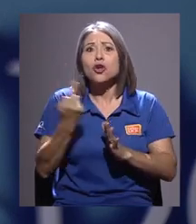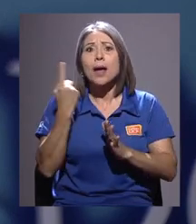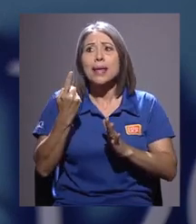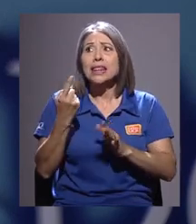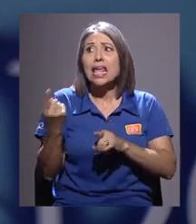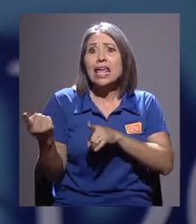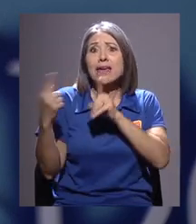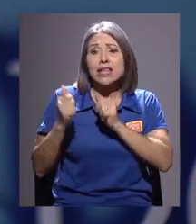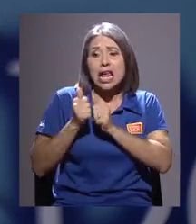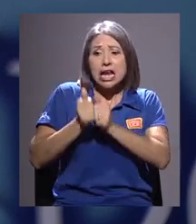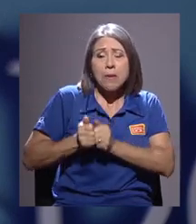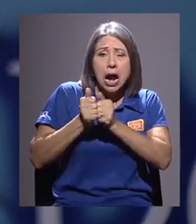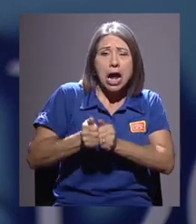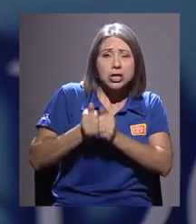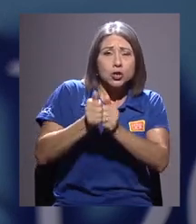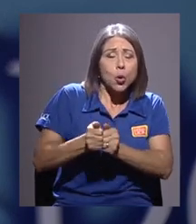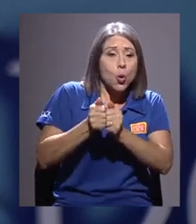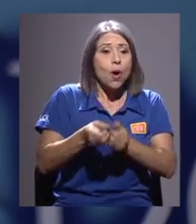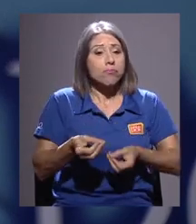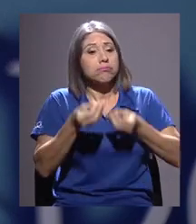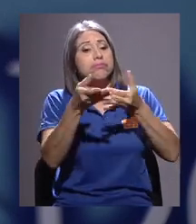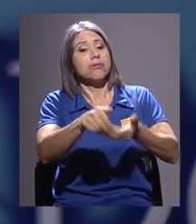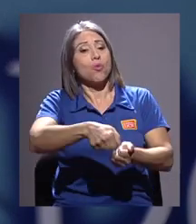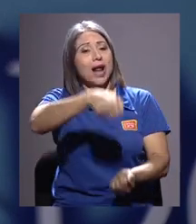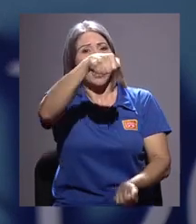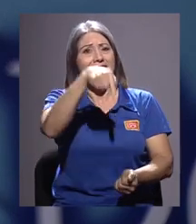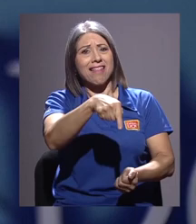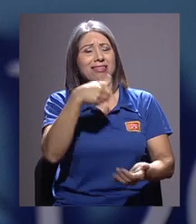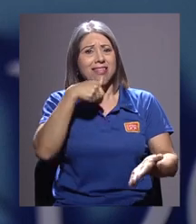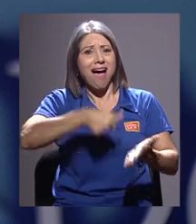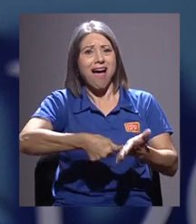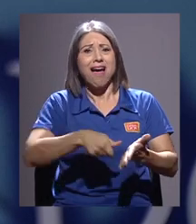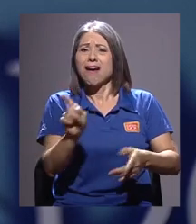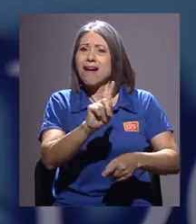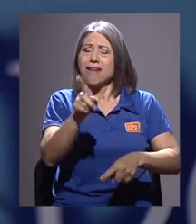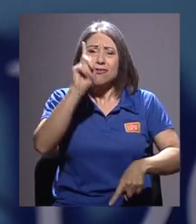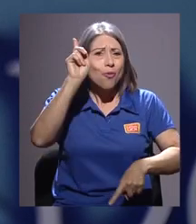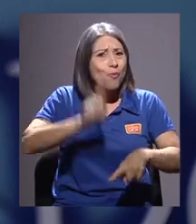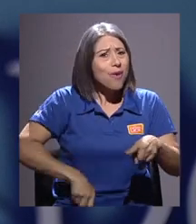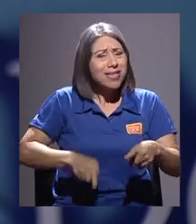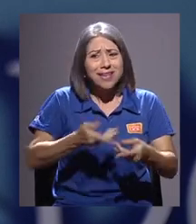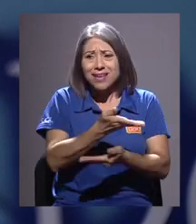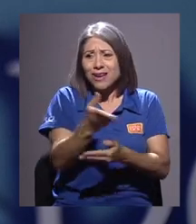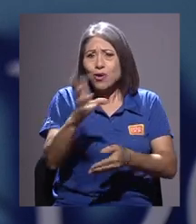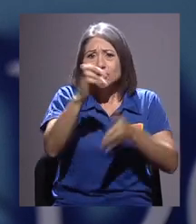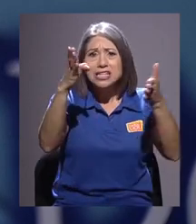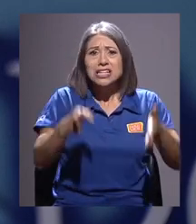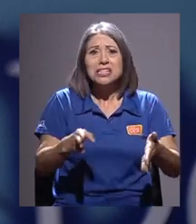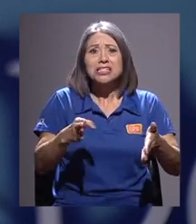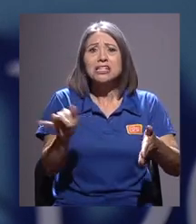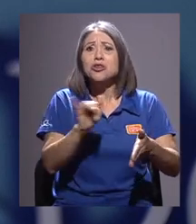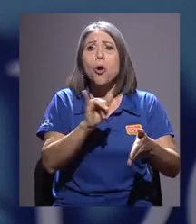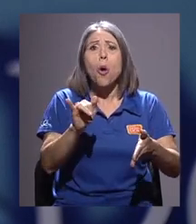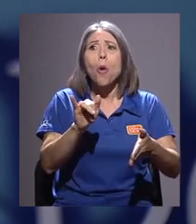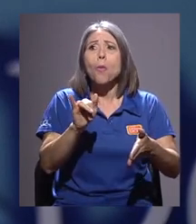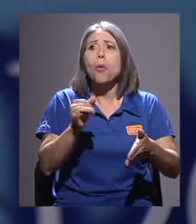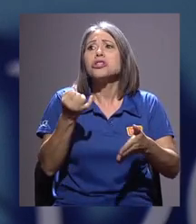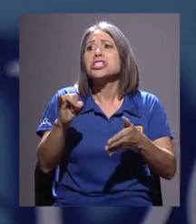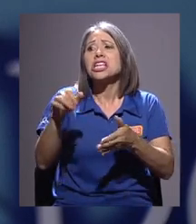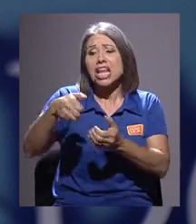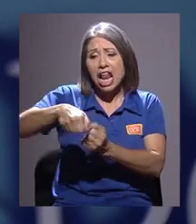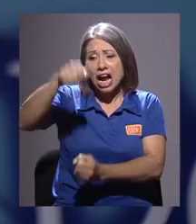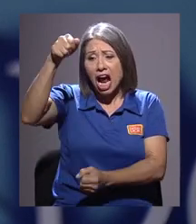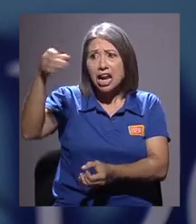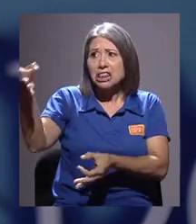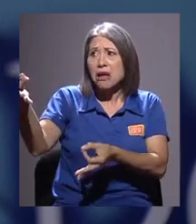caballo no puede ser que nos comportemos como costarricenses como si la carta no se hubiera llegado a caballo